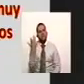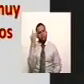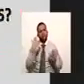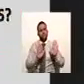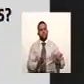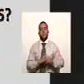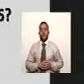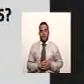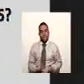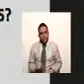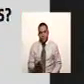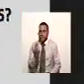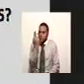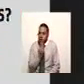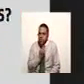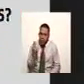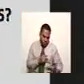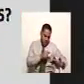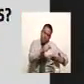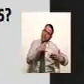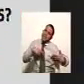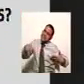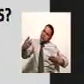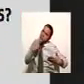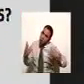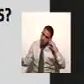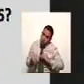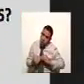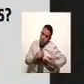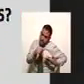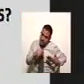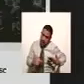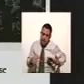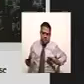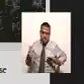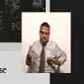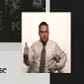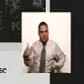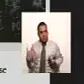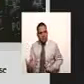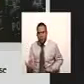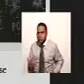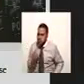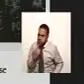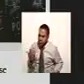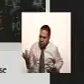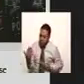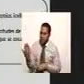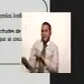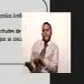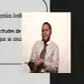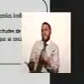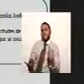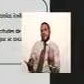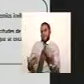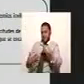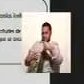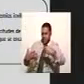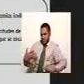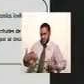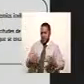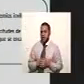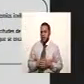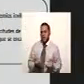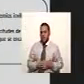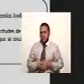Sencillamente porque los compromisos del paro del 2015 no se cumplieron. Ni se transparentó el sistema, ni se incluyeron